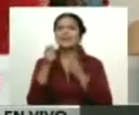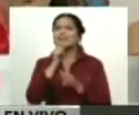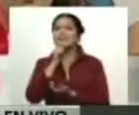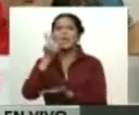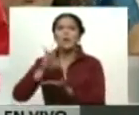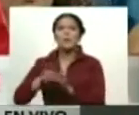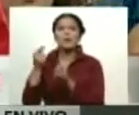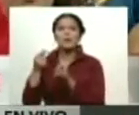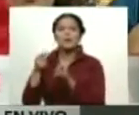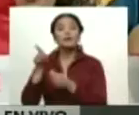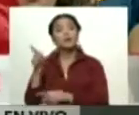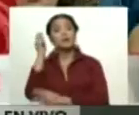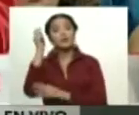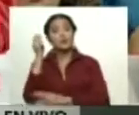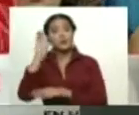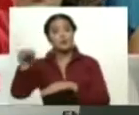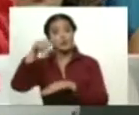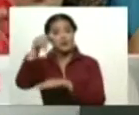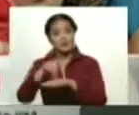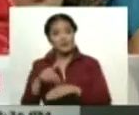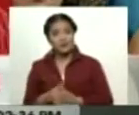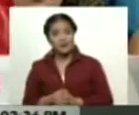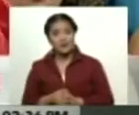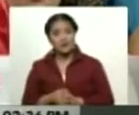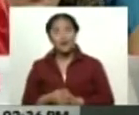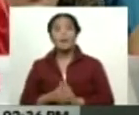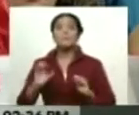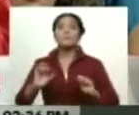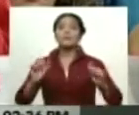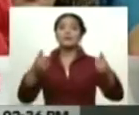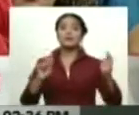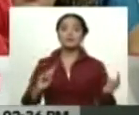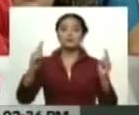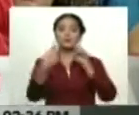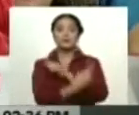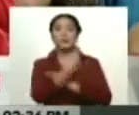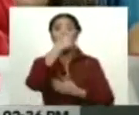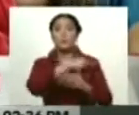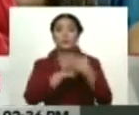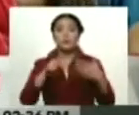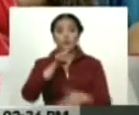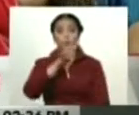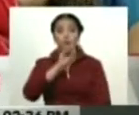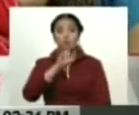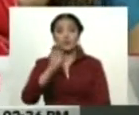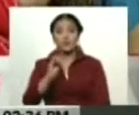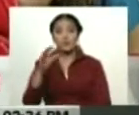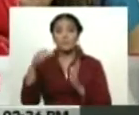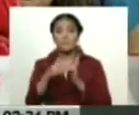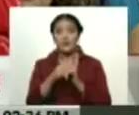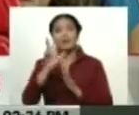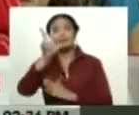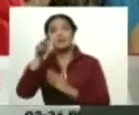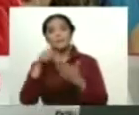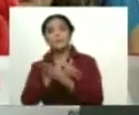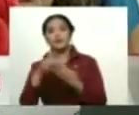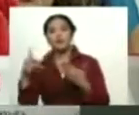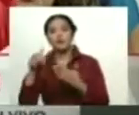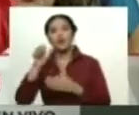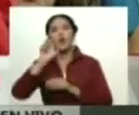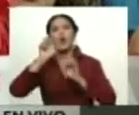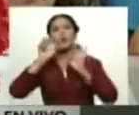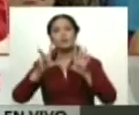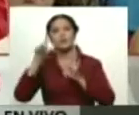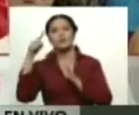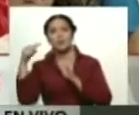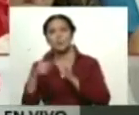esta legislatura. En esta legislatura fue donde dimos el salto de 1.200.000 a 3.081.000